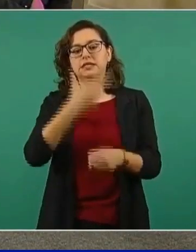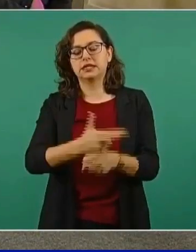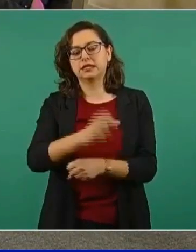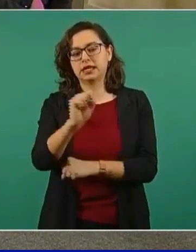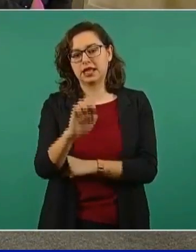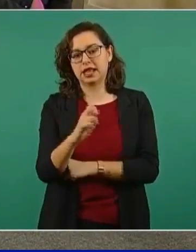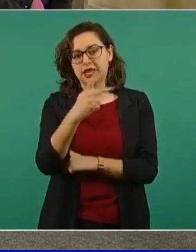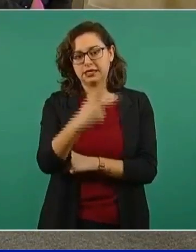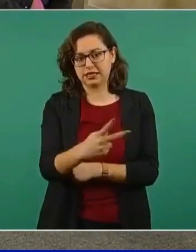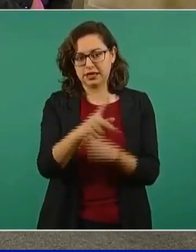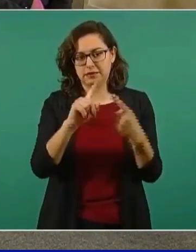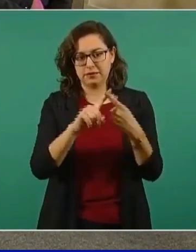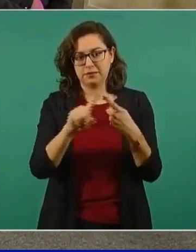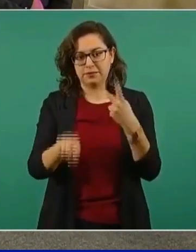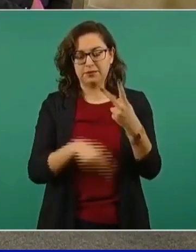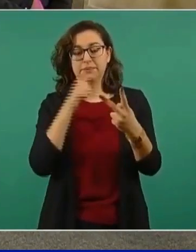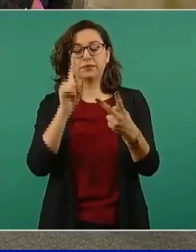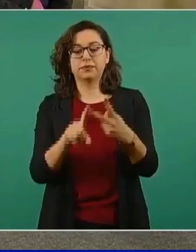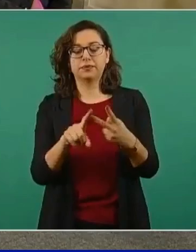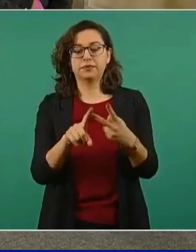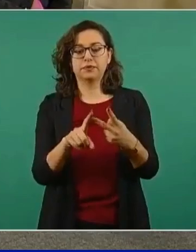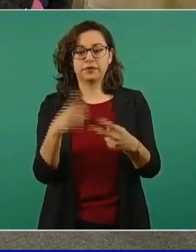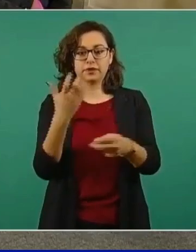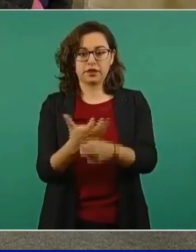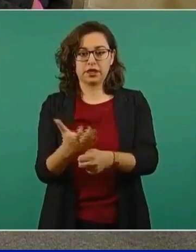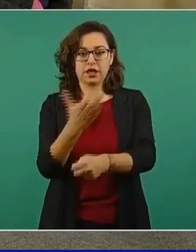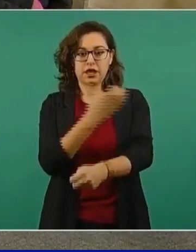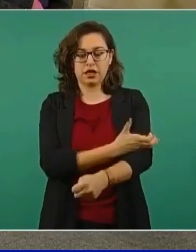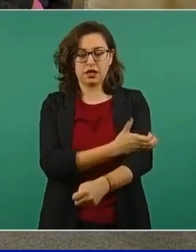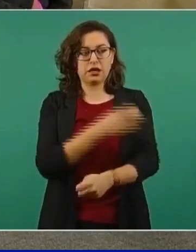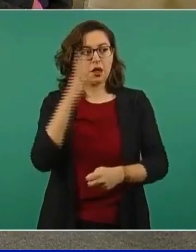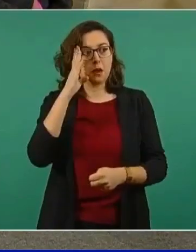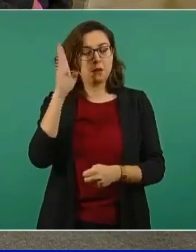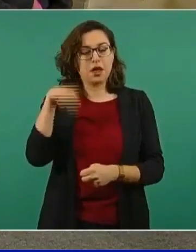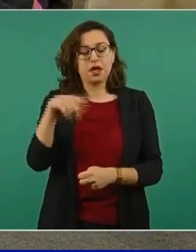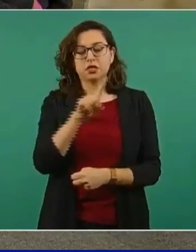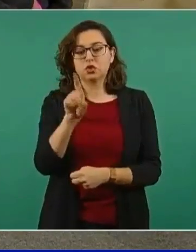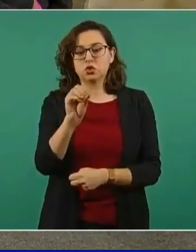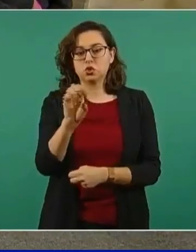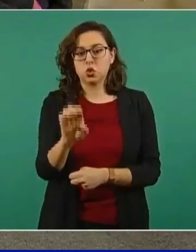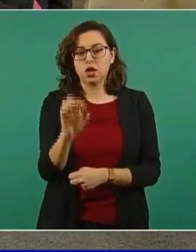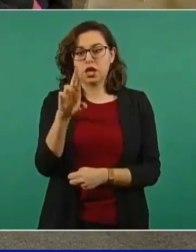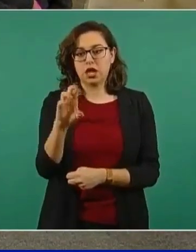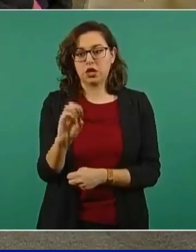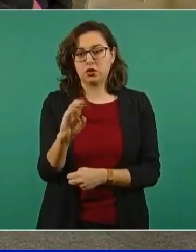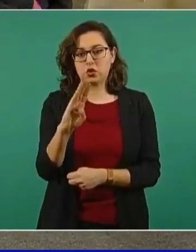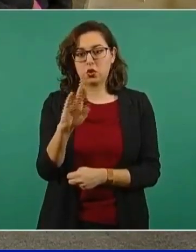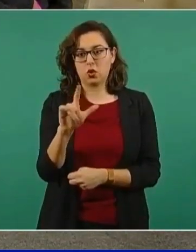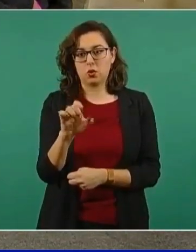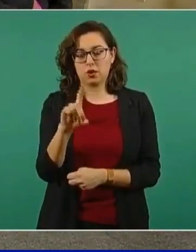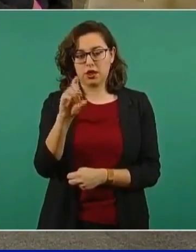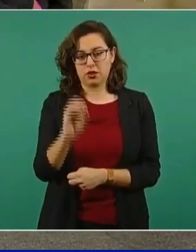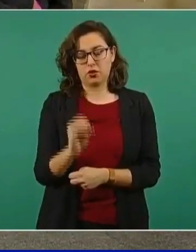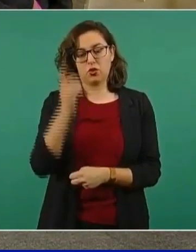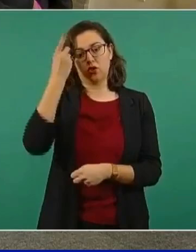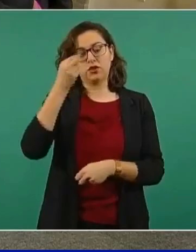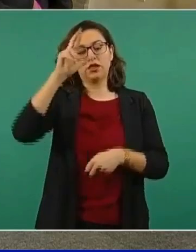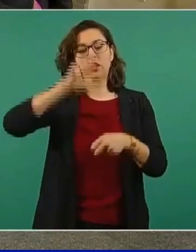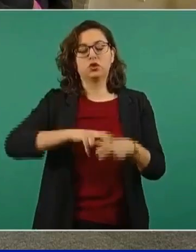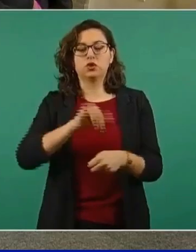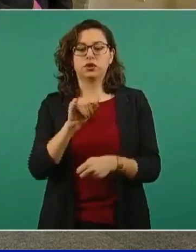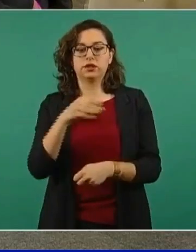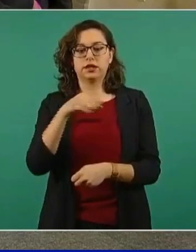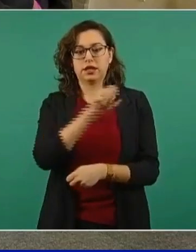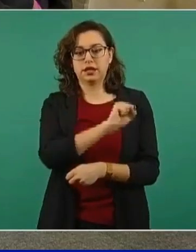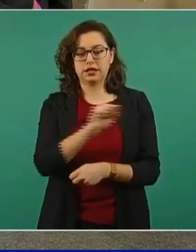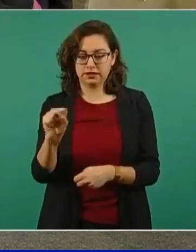Nos acompaña el maestro Zoé Robledo, director del Instituto Mexicano